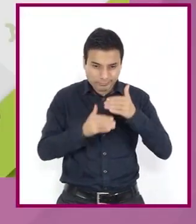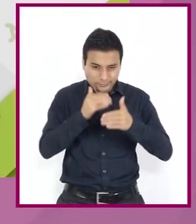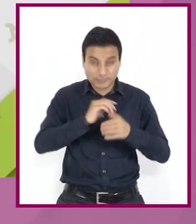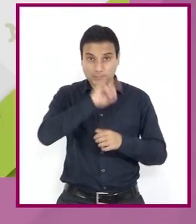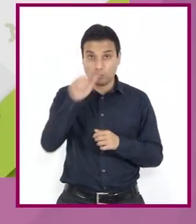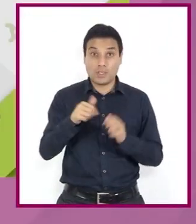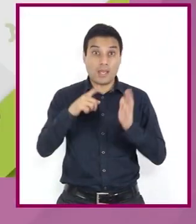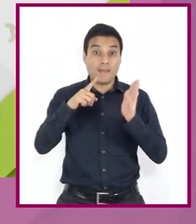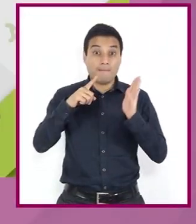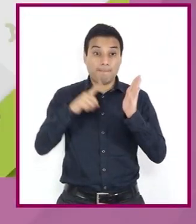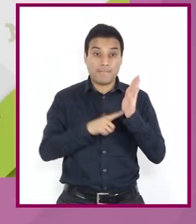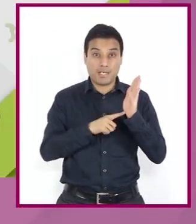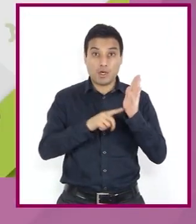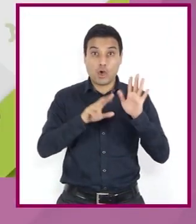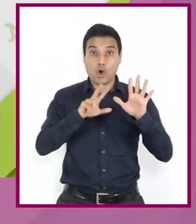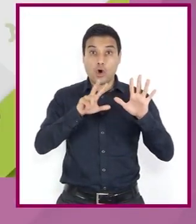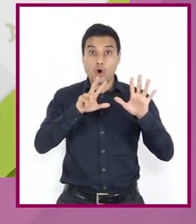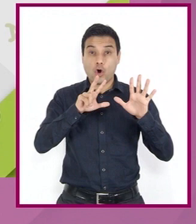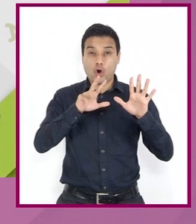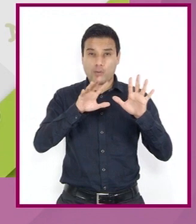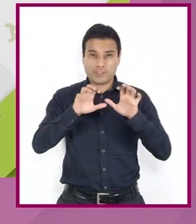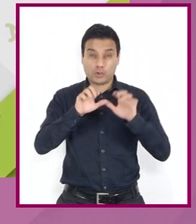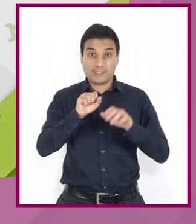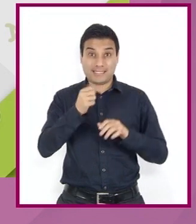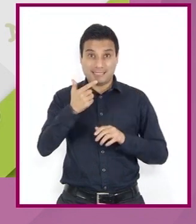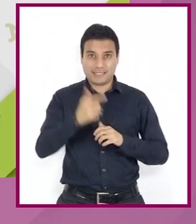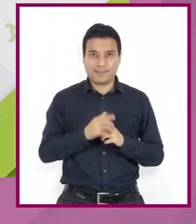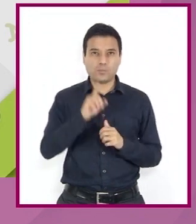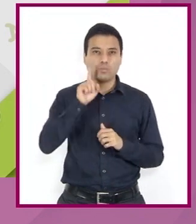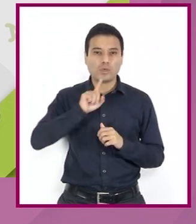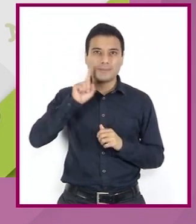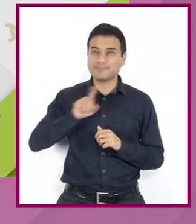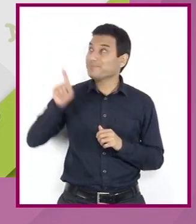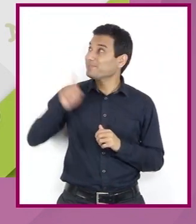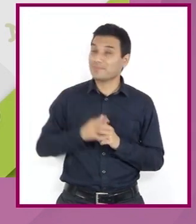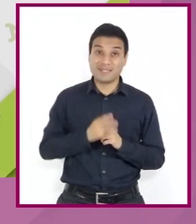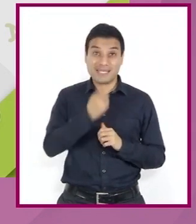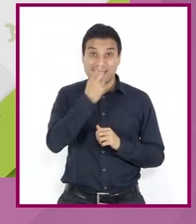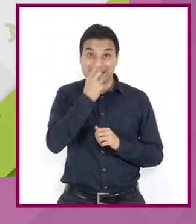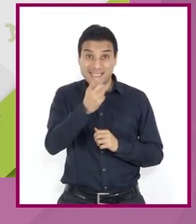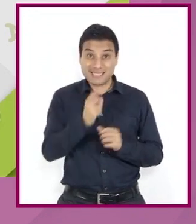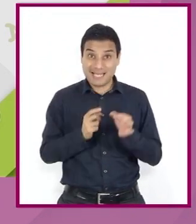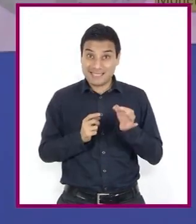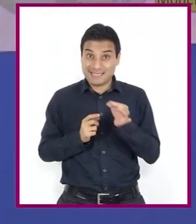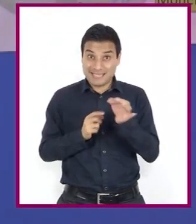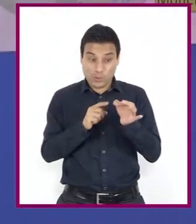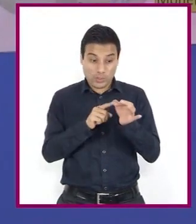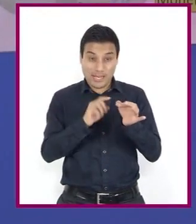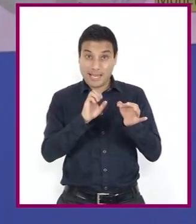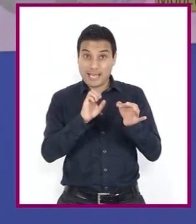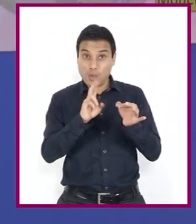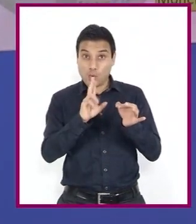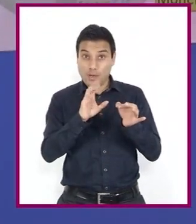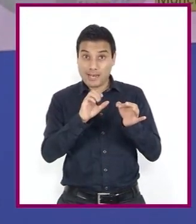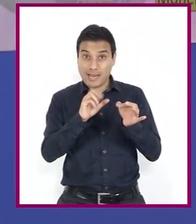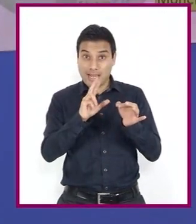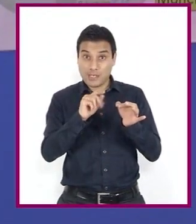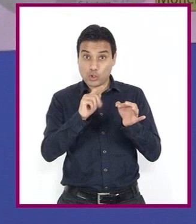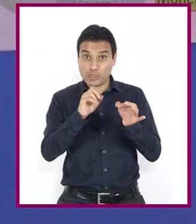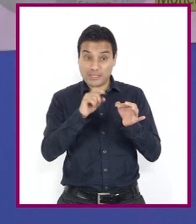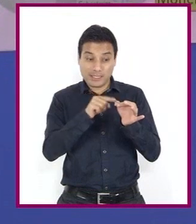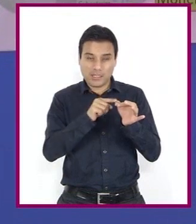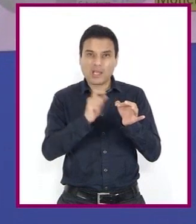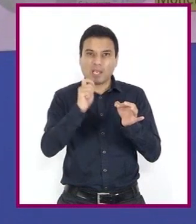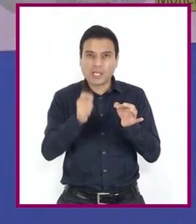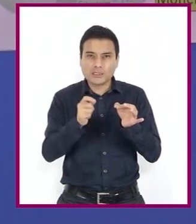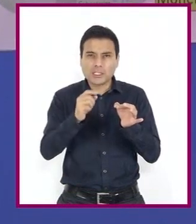en 1967 Lynn Margulis menciona que las células eucariontes eran en realidad